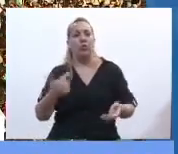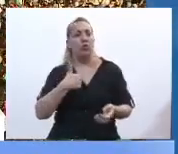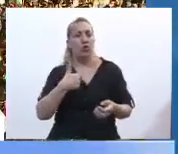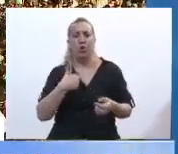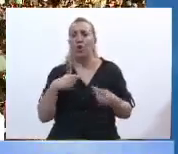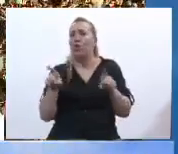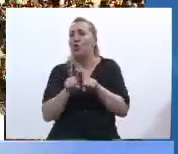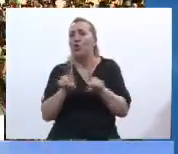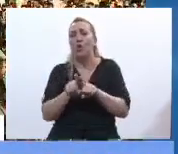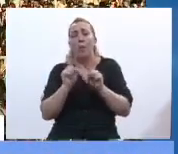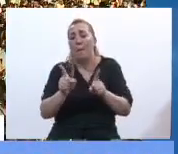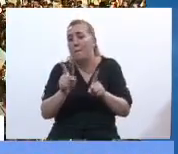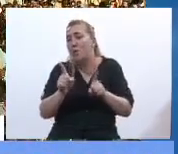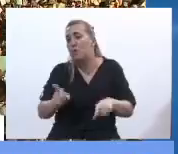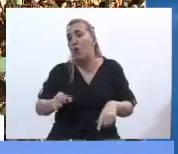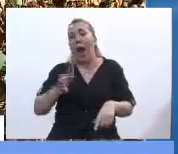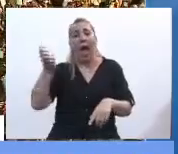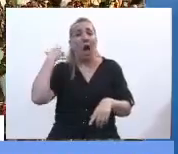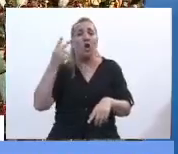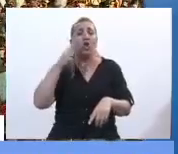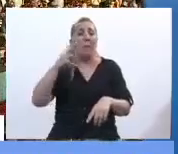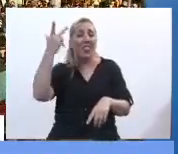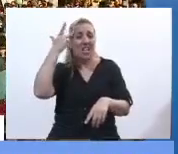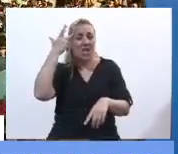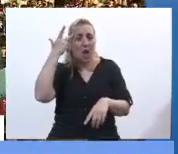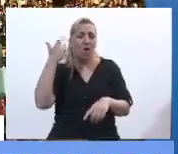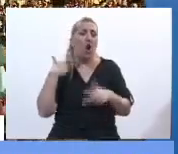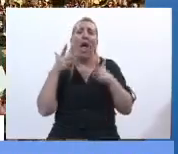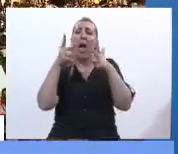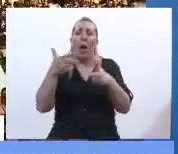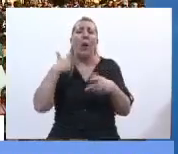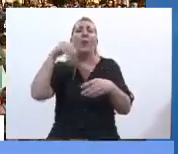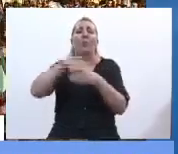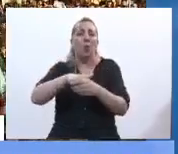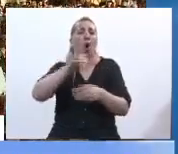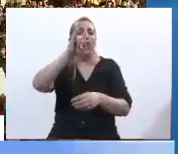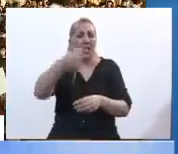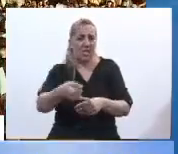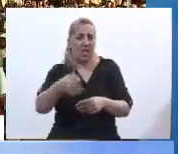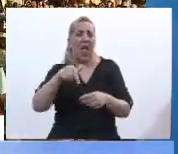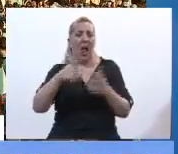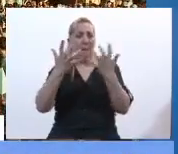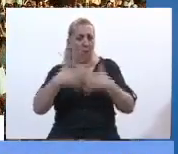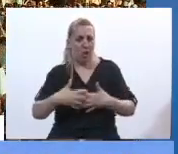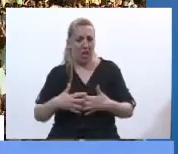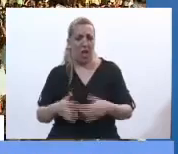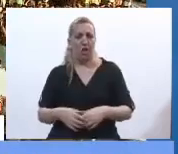igual que en el año 2018, anticipo mi voto favorable al proyecto,